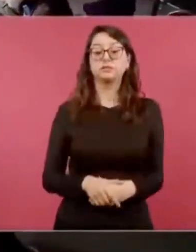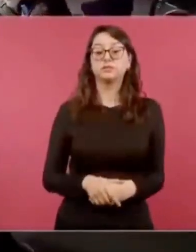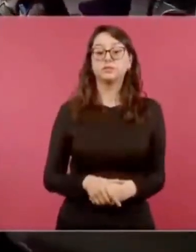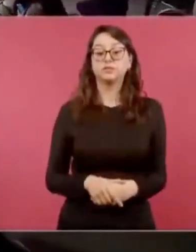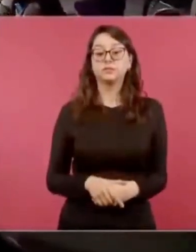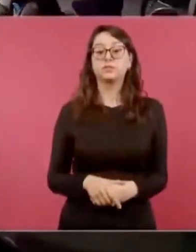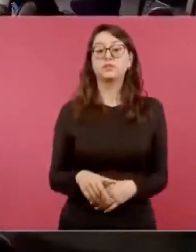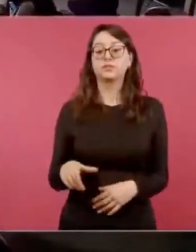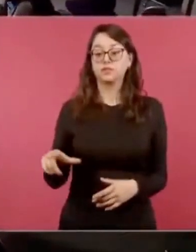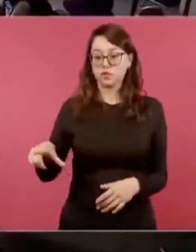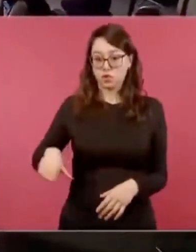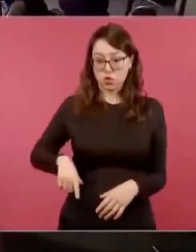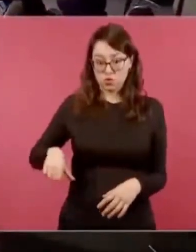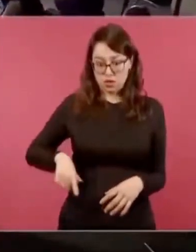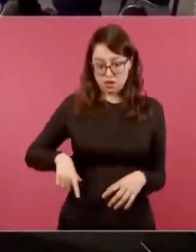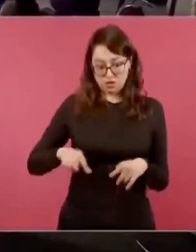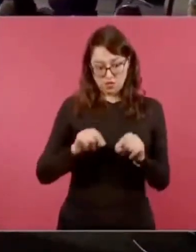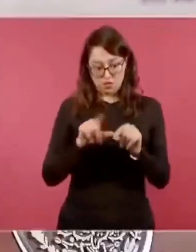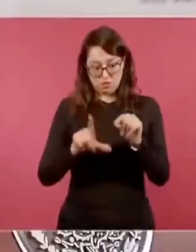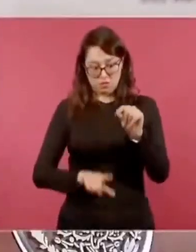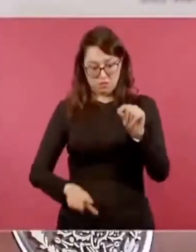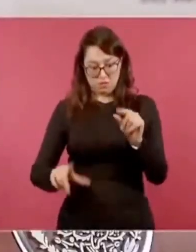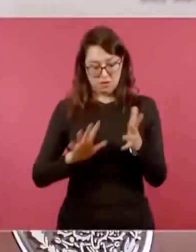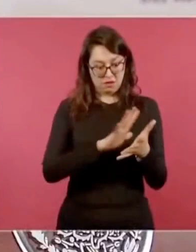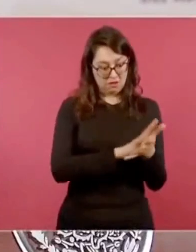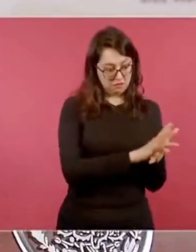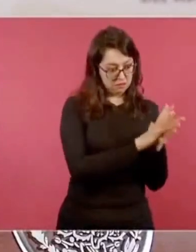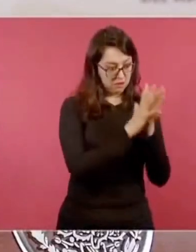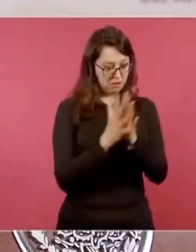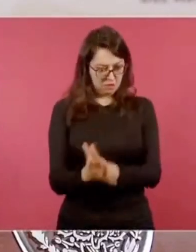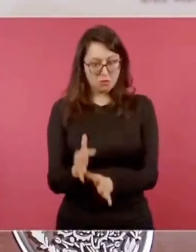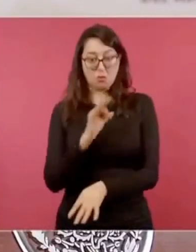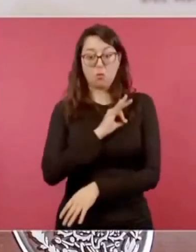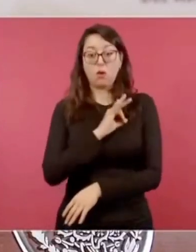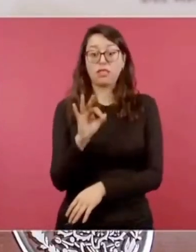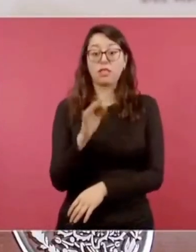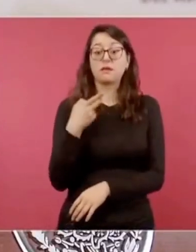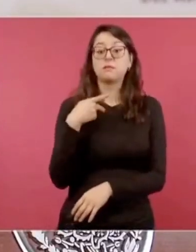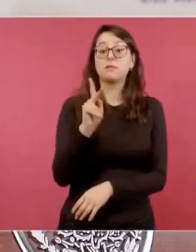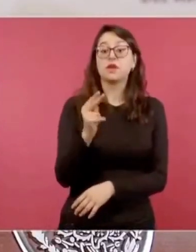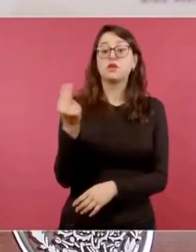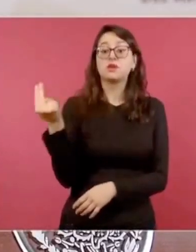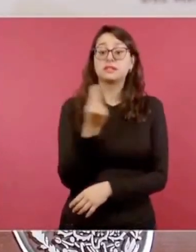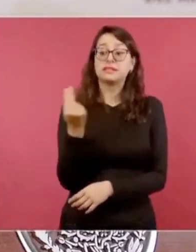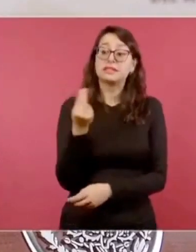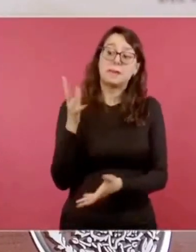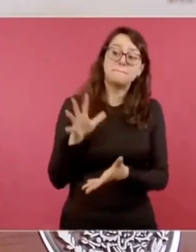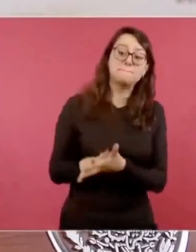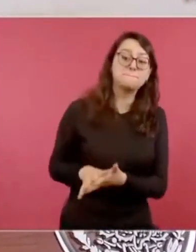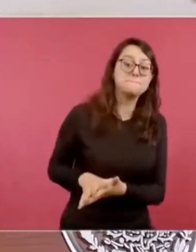se puede llevar a cabo una transformación popular para hacer valer la